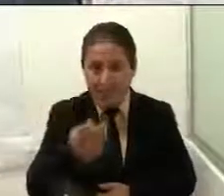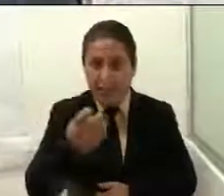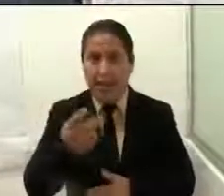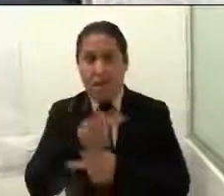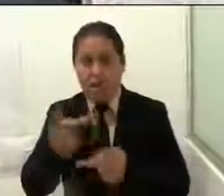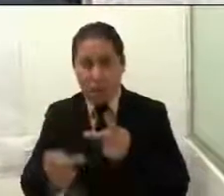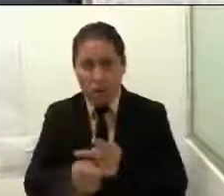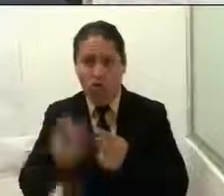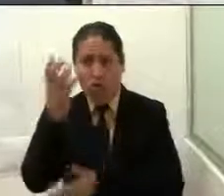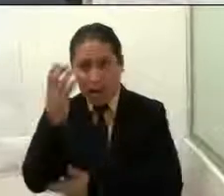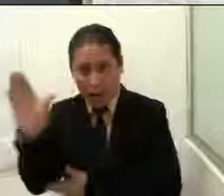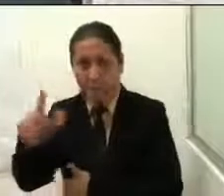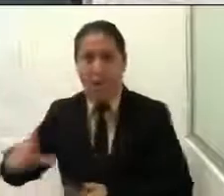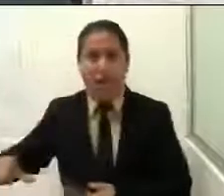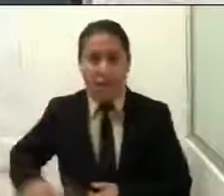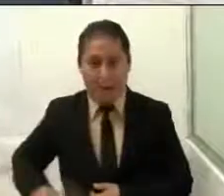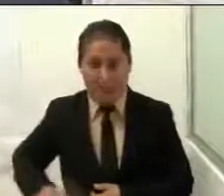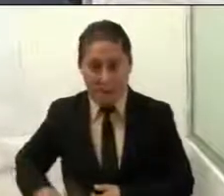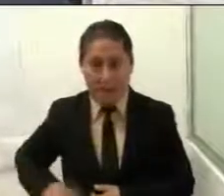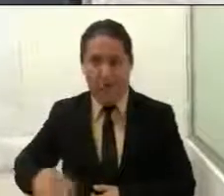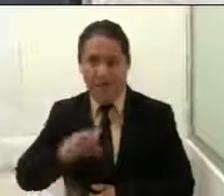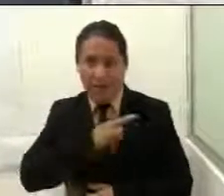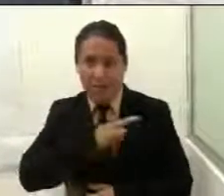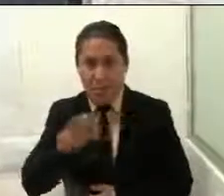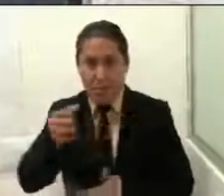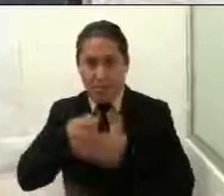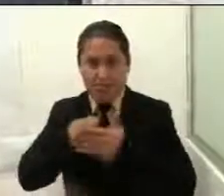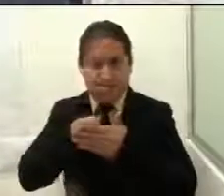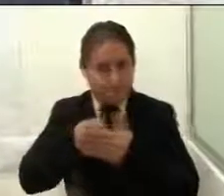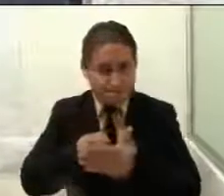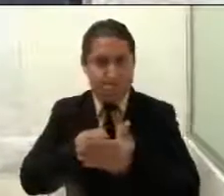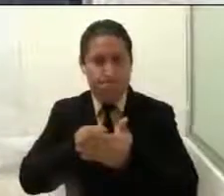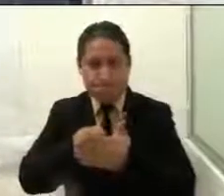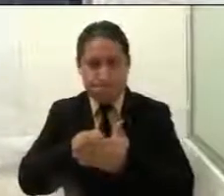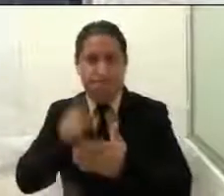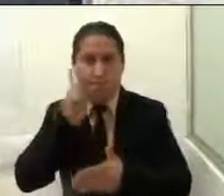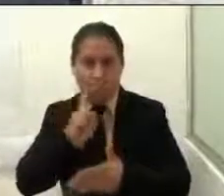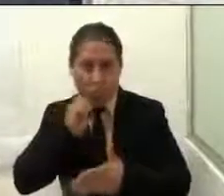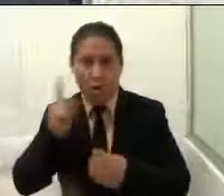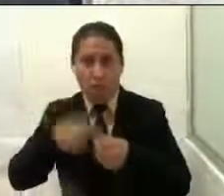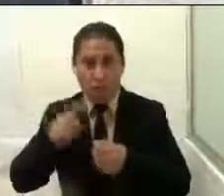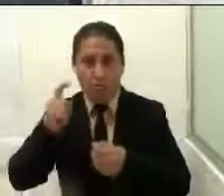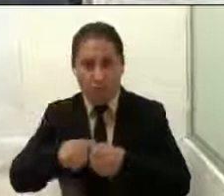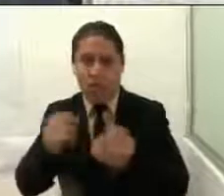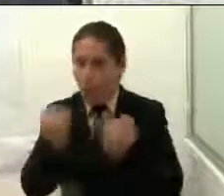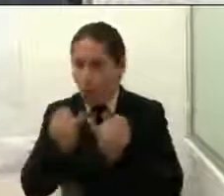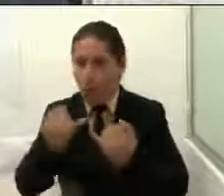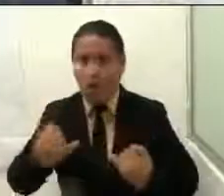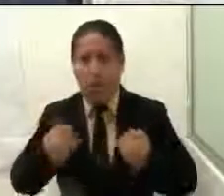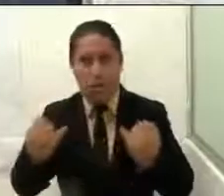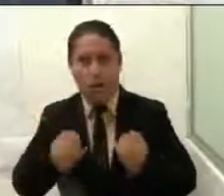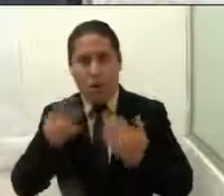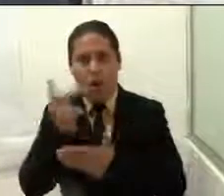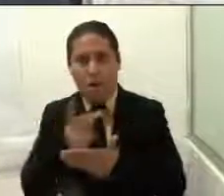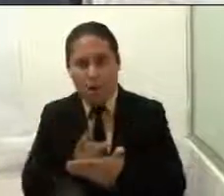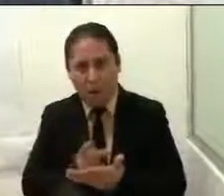que este gobierno se ha fortalecido la participación de las mujeres y también los jóvenes en los programas